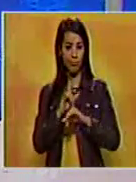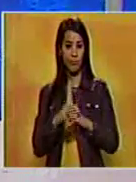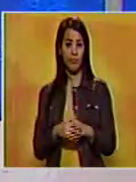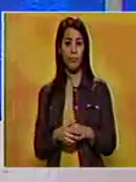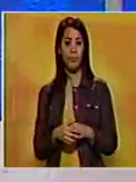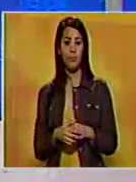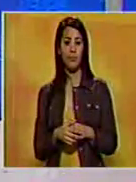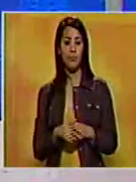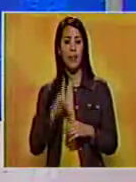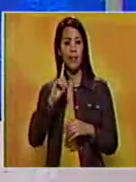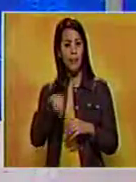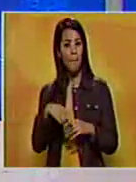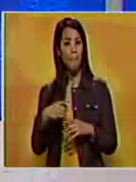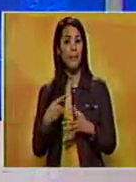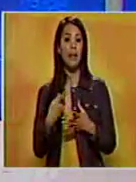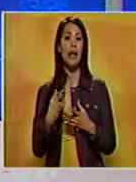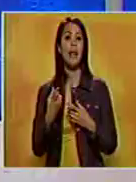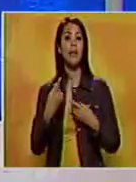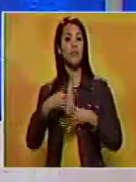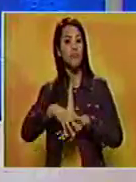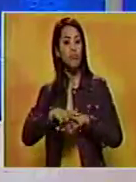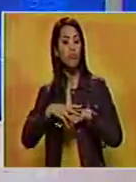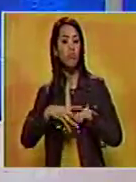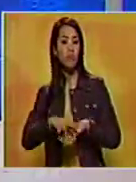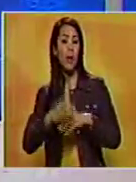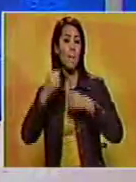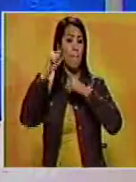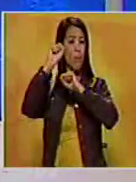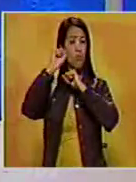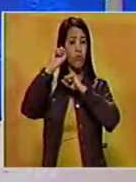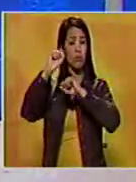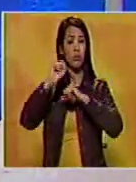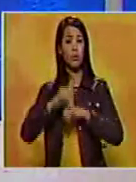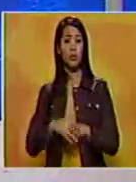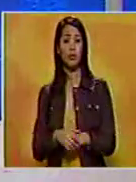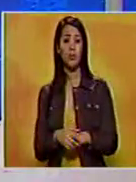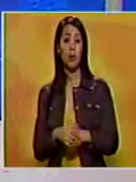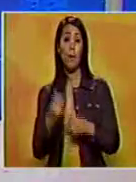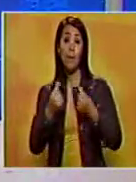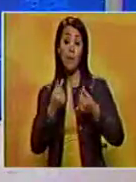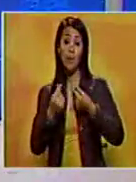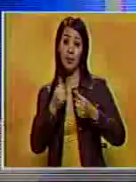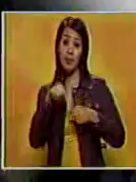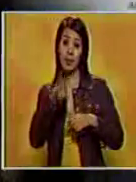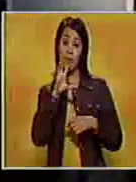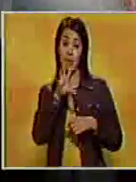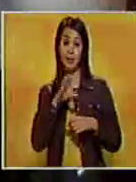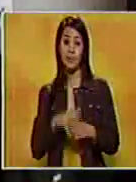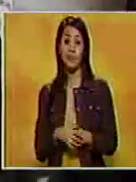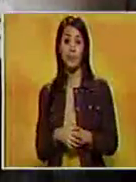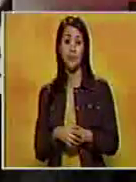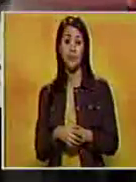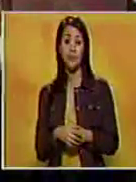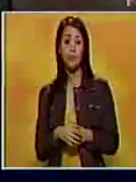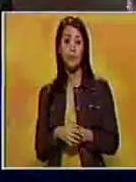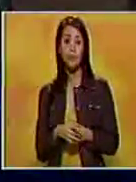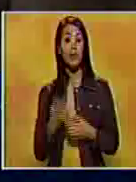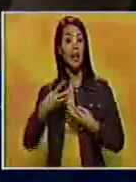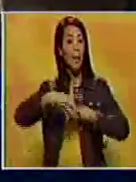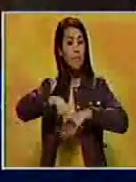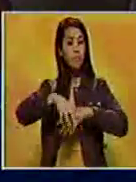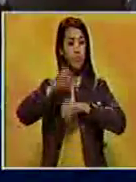y contrarrestar las recientes manifestaciones de protesta contra las políticas económicas en la nación según medios locales los manifestantes